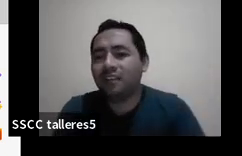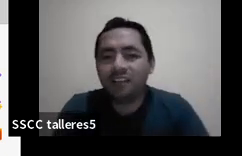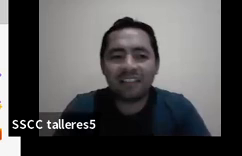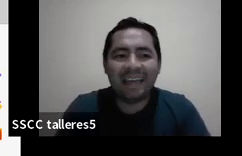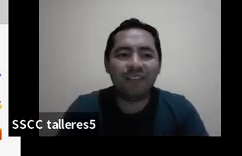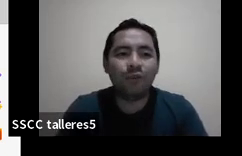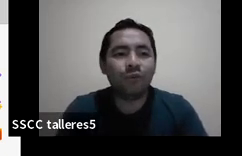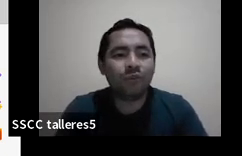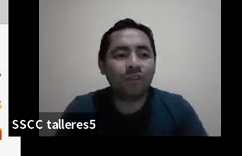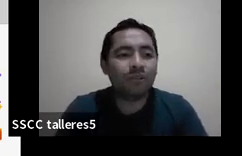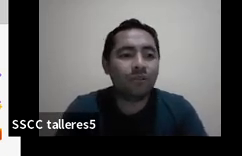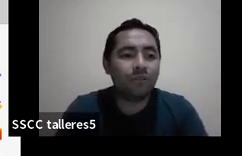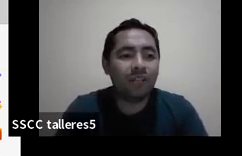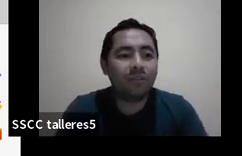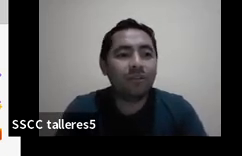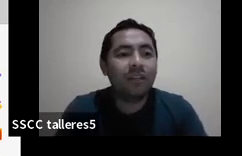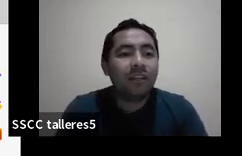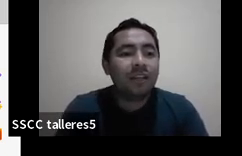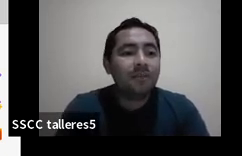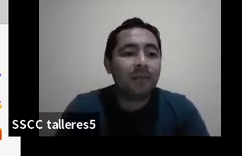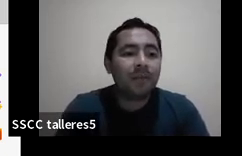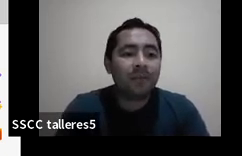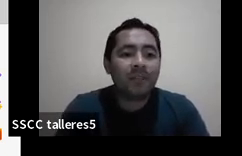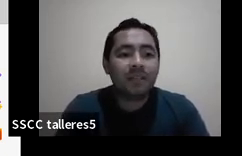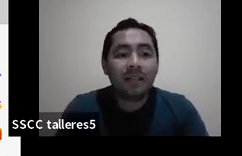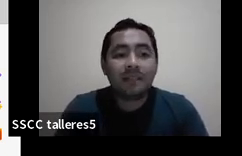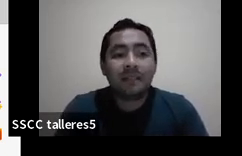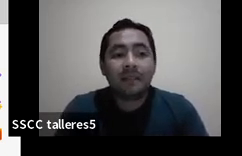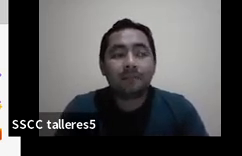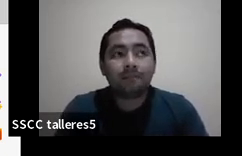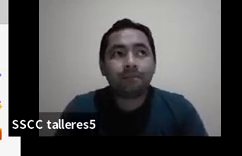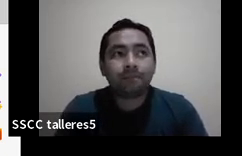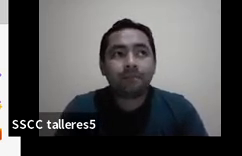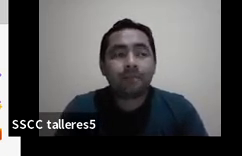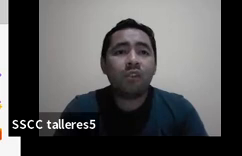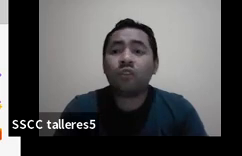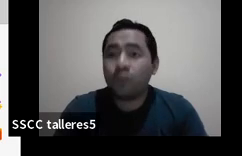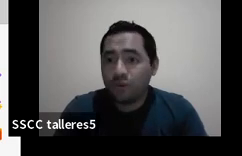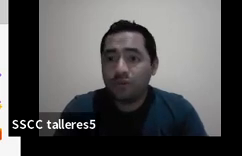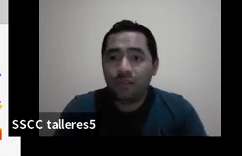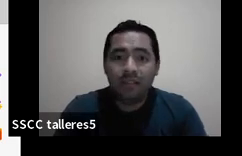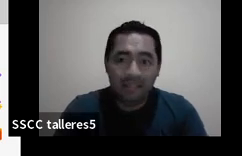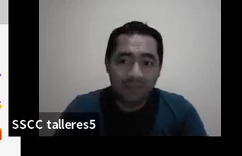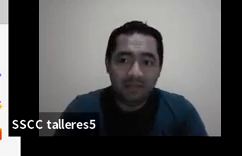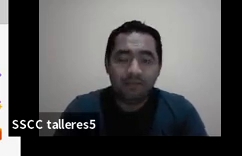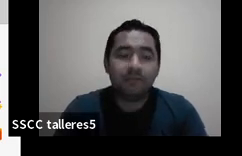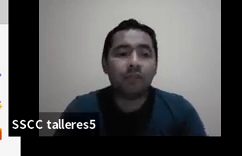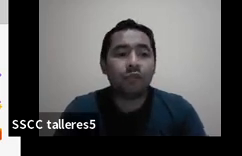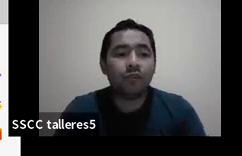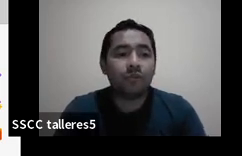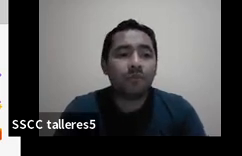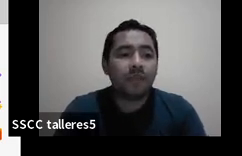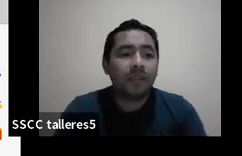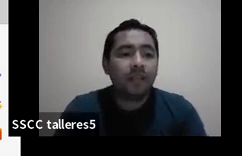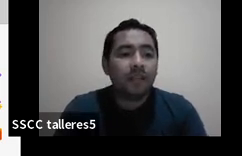ahí exagerando con sus sonidos, con sus gritos. Bien, entonces, son sordos, nada más, ya,